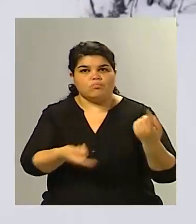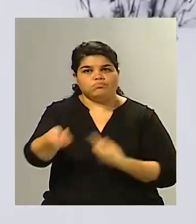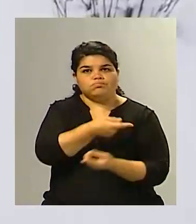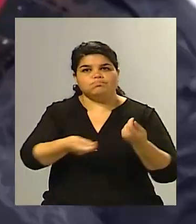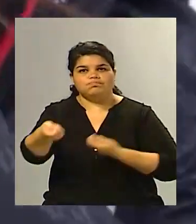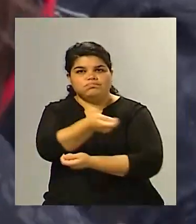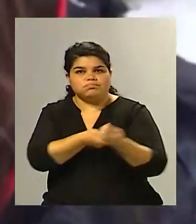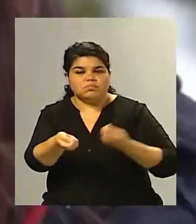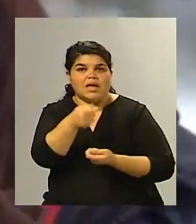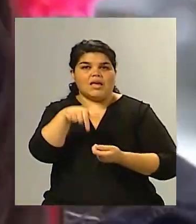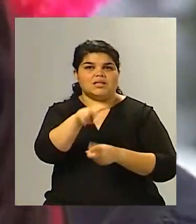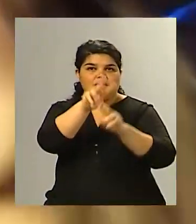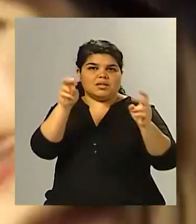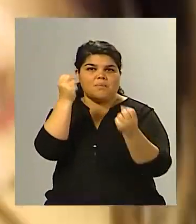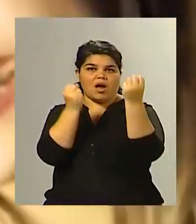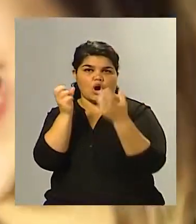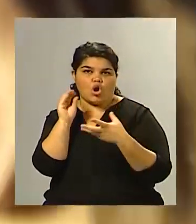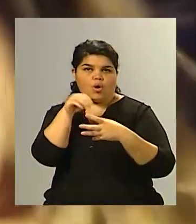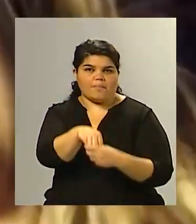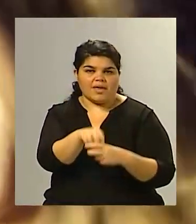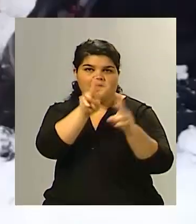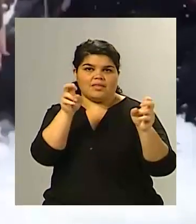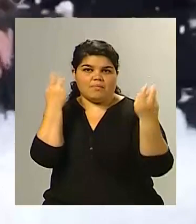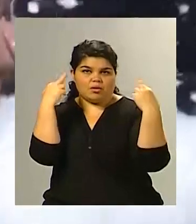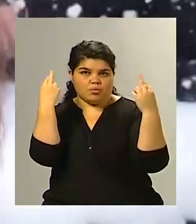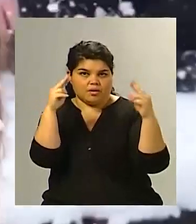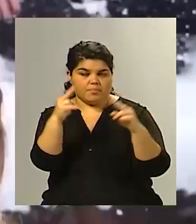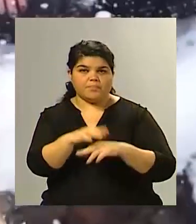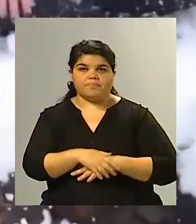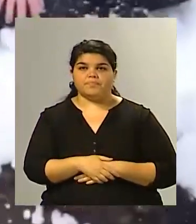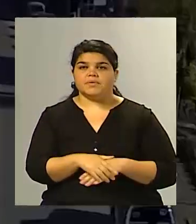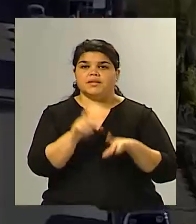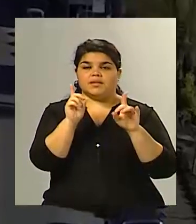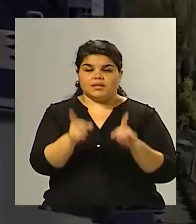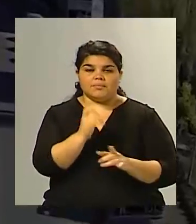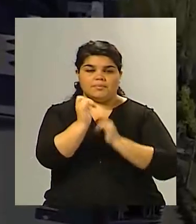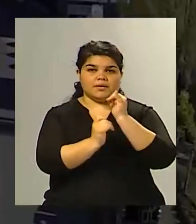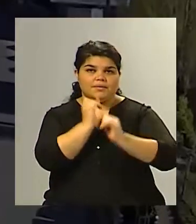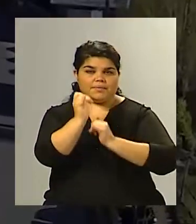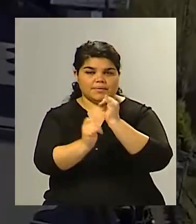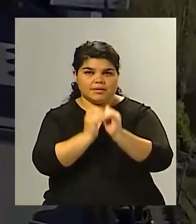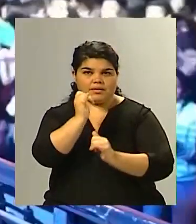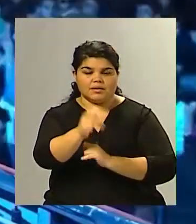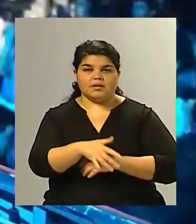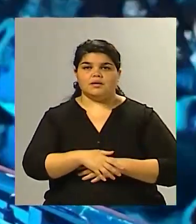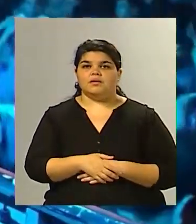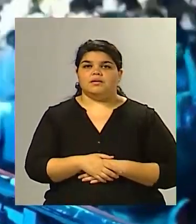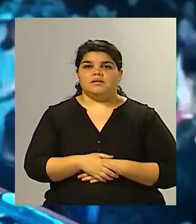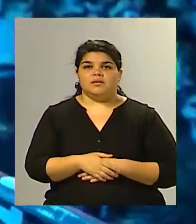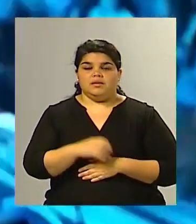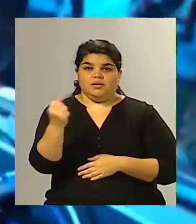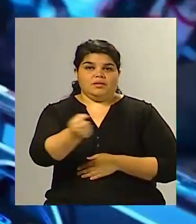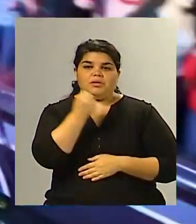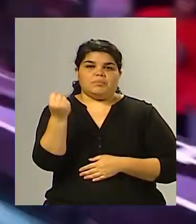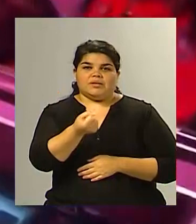ese sector de la economía, en este caso del turismo, ¿no? Hay que decir que hay que lidiar con todas las